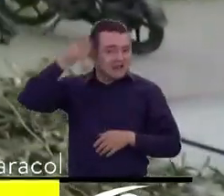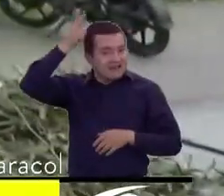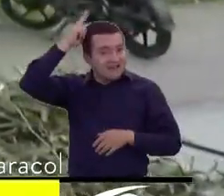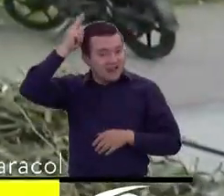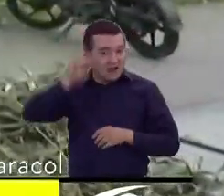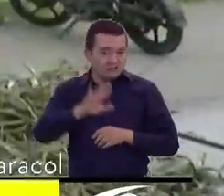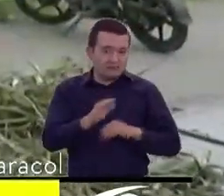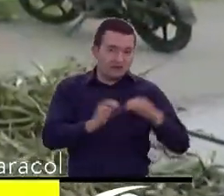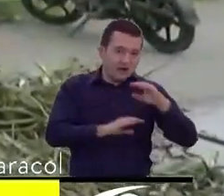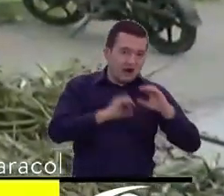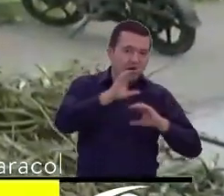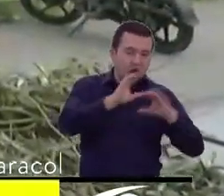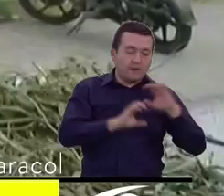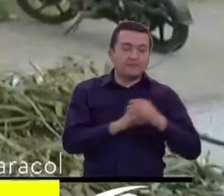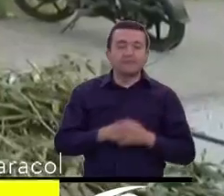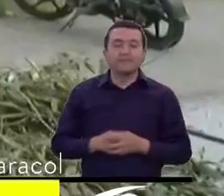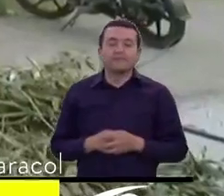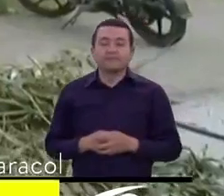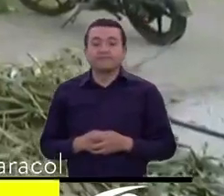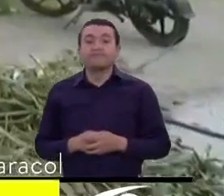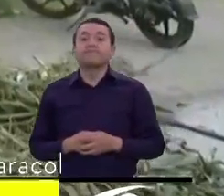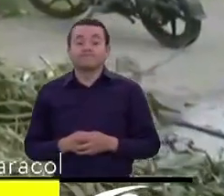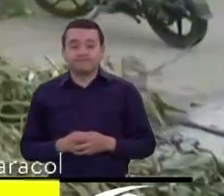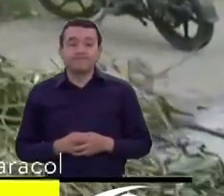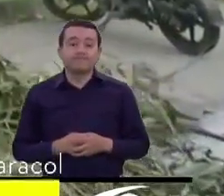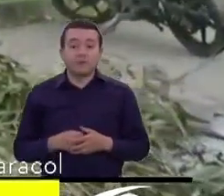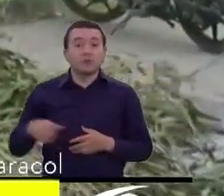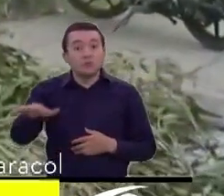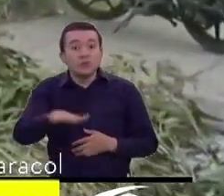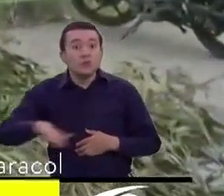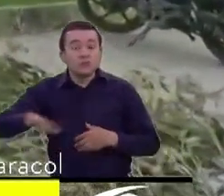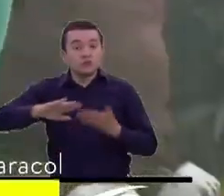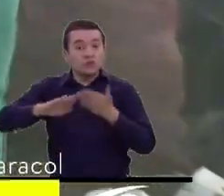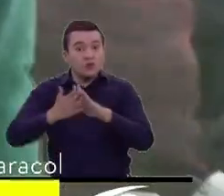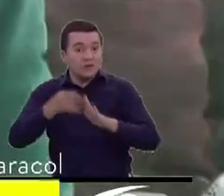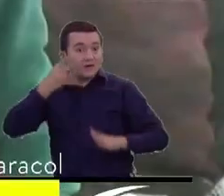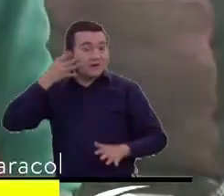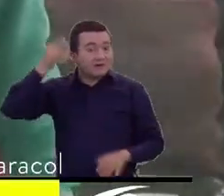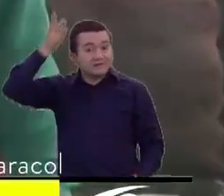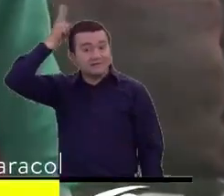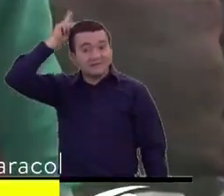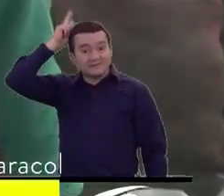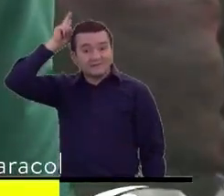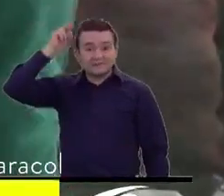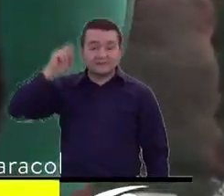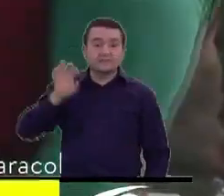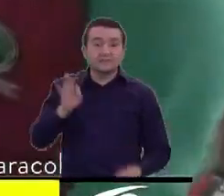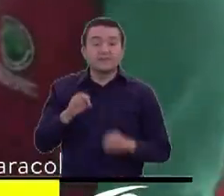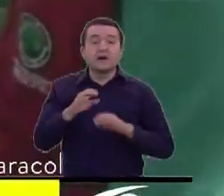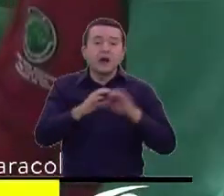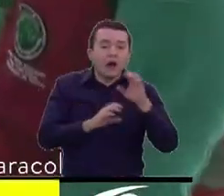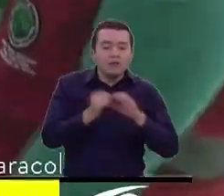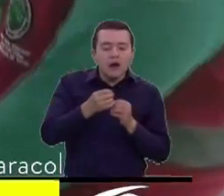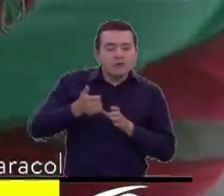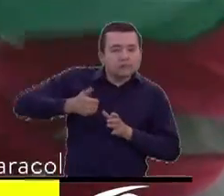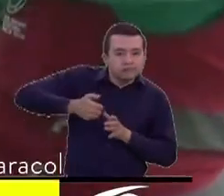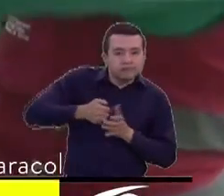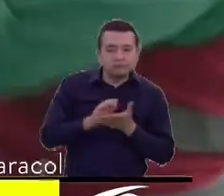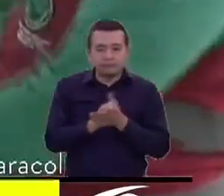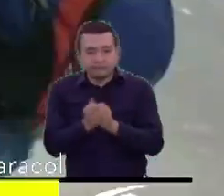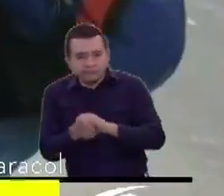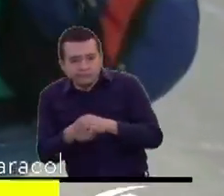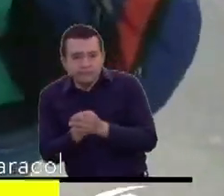Con plantas medicinales, las comunidades indígenas del Cauca han elaborado jabones, alcoholes y otras esencias con las que le hacen frente